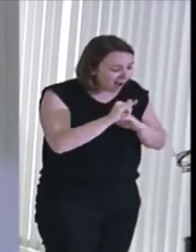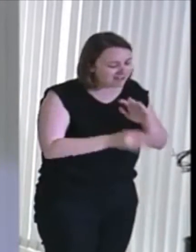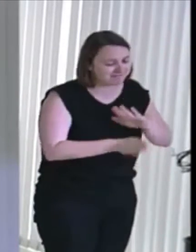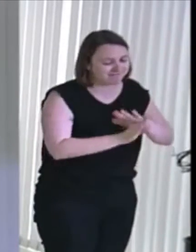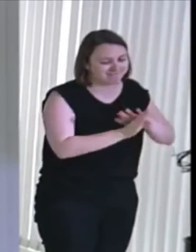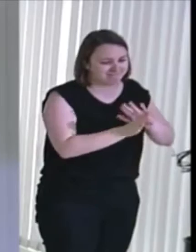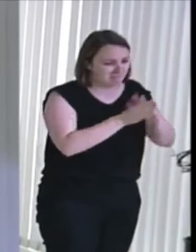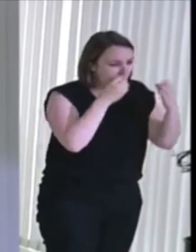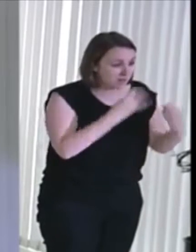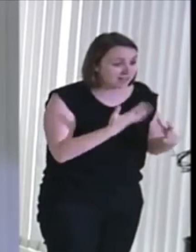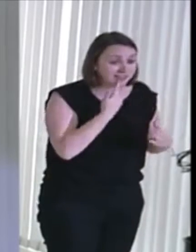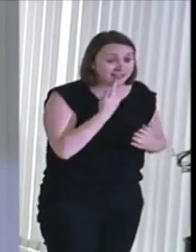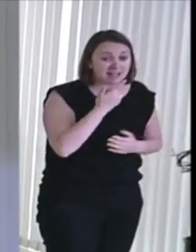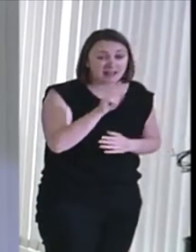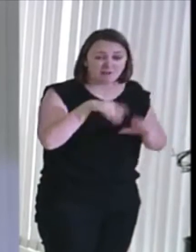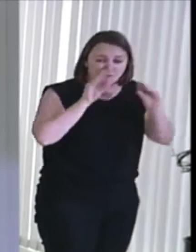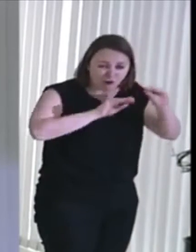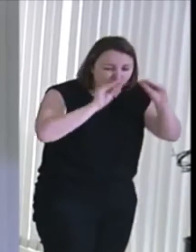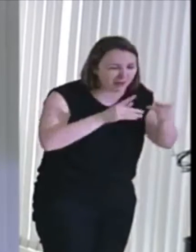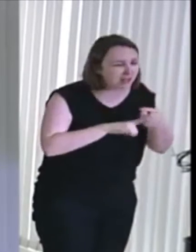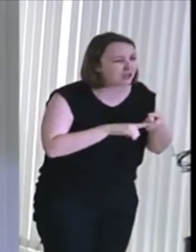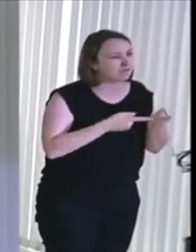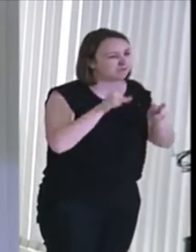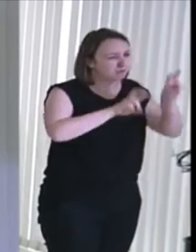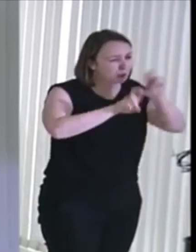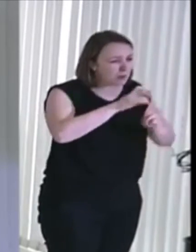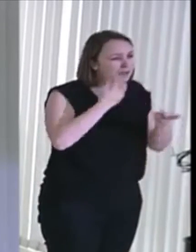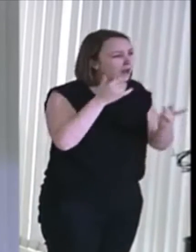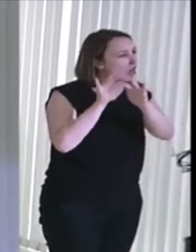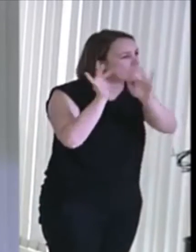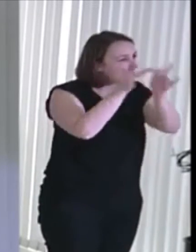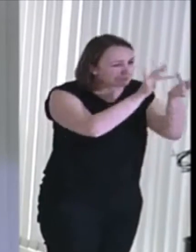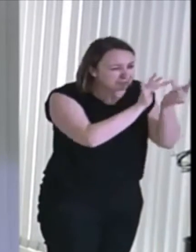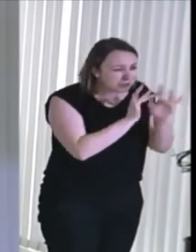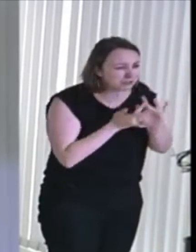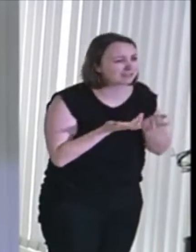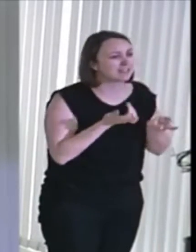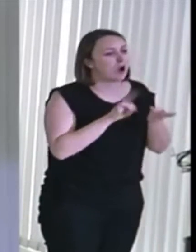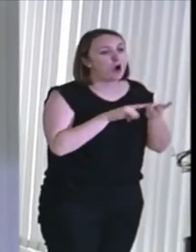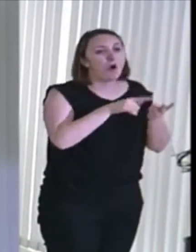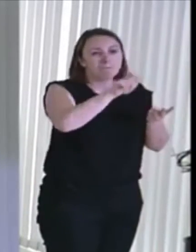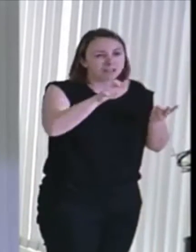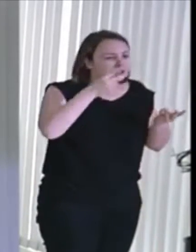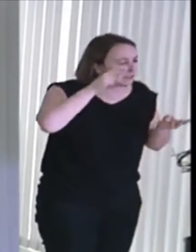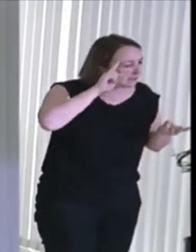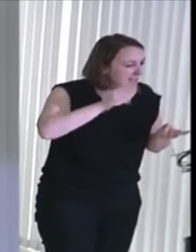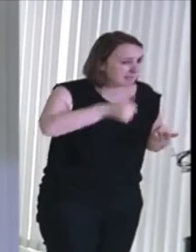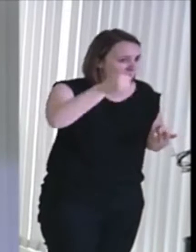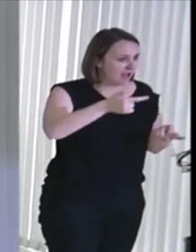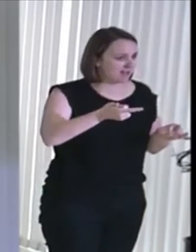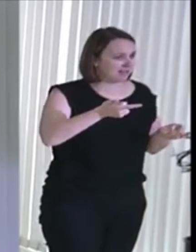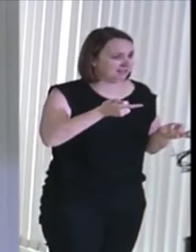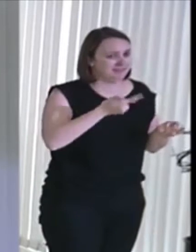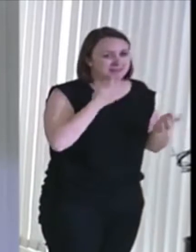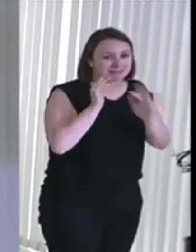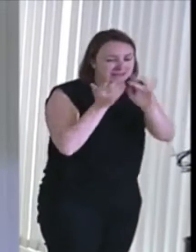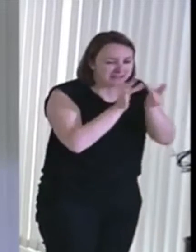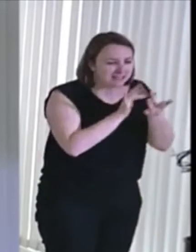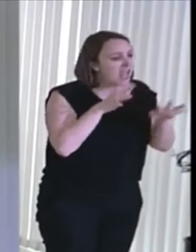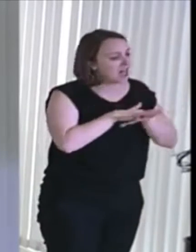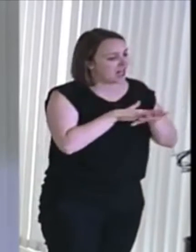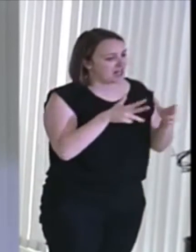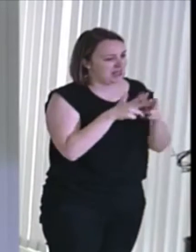buscar esas alternativas que decía de formación, para buscar a esos comunicadores o a esa gente tan experta o más experta que tú, y esas